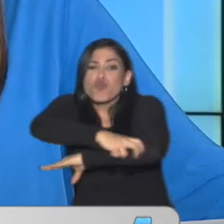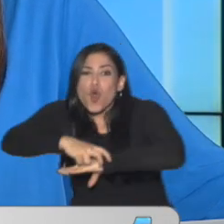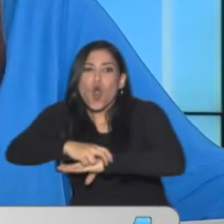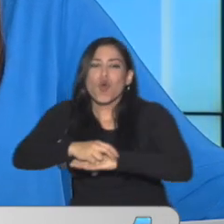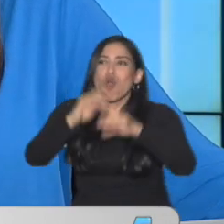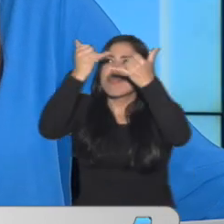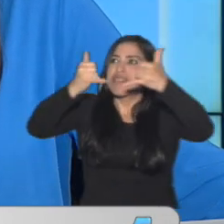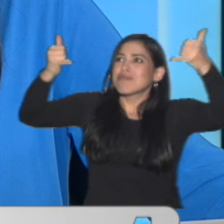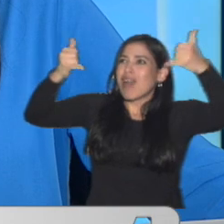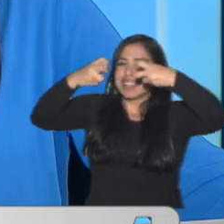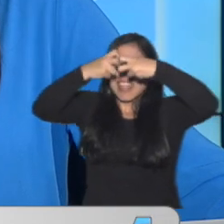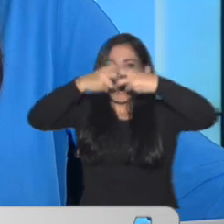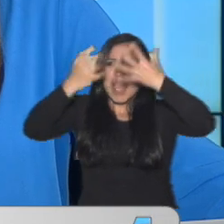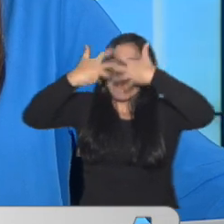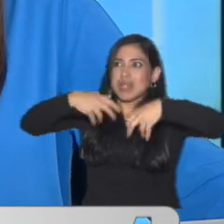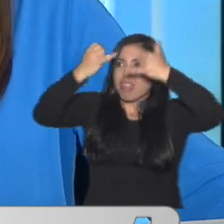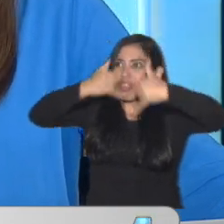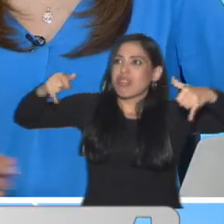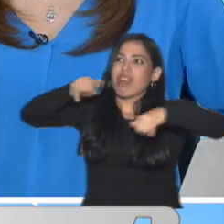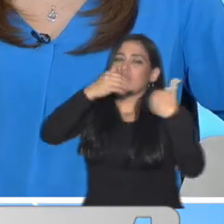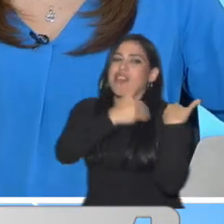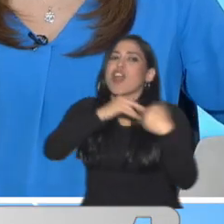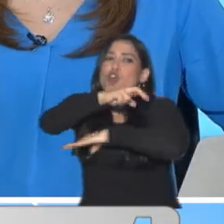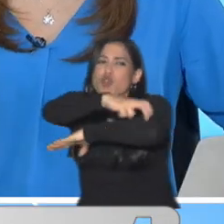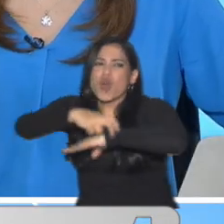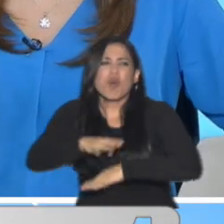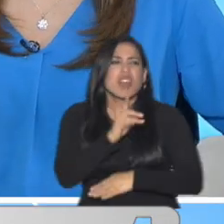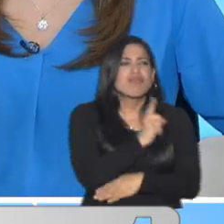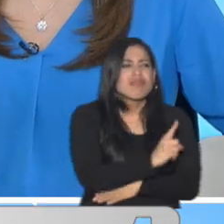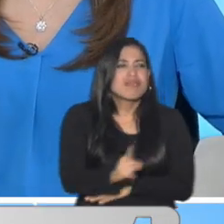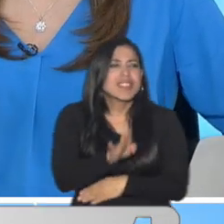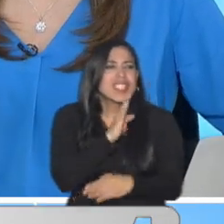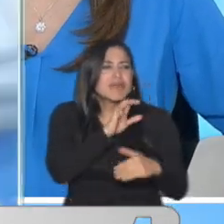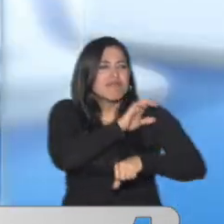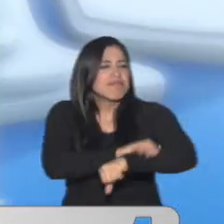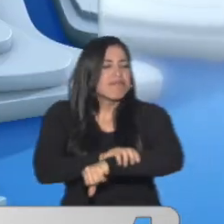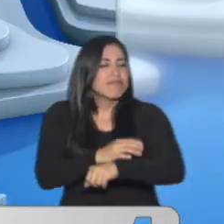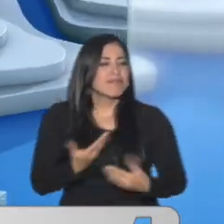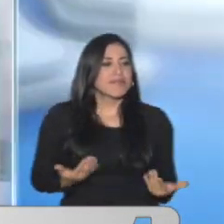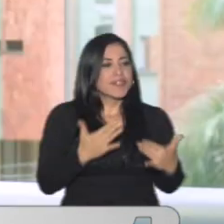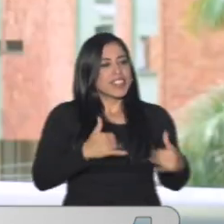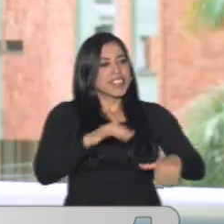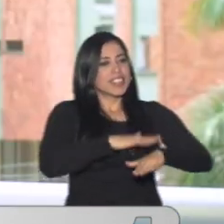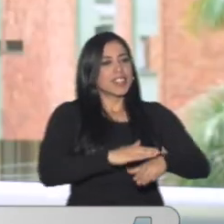redes de energía eléctrica jorge castro quienes son los detenidos buenas tardes